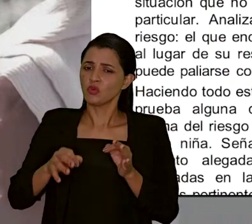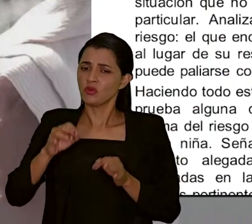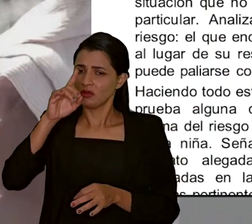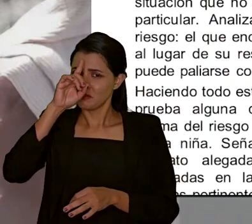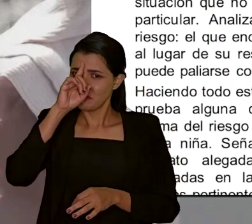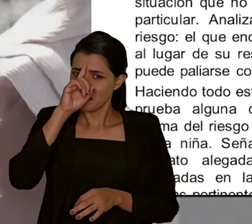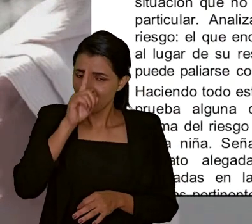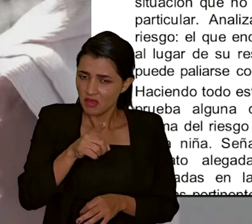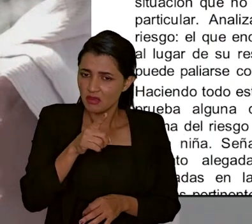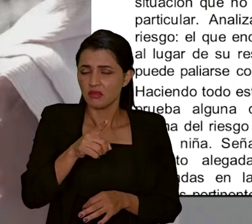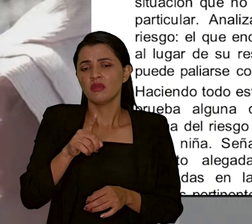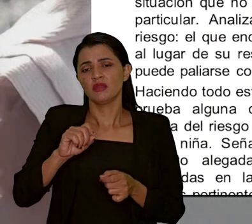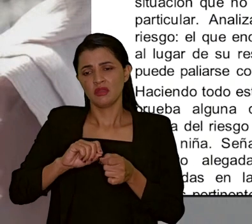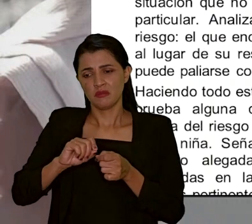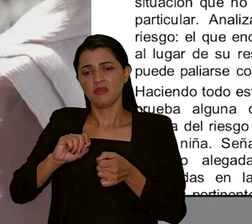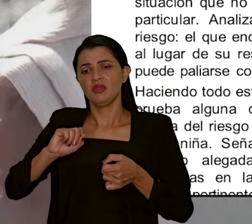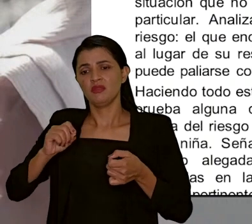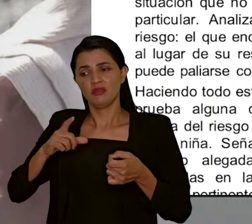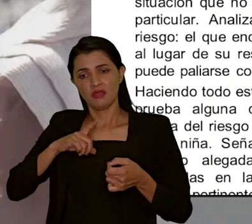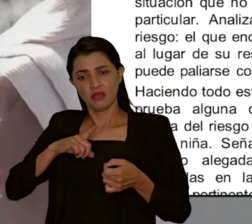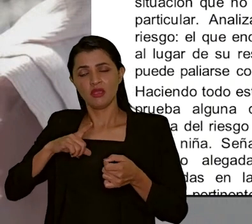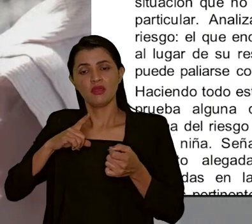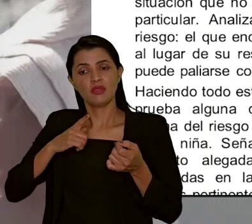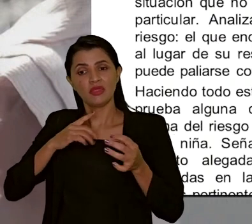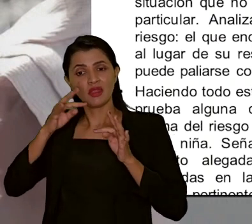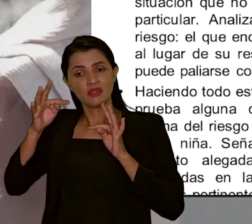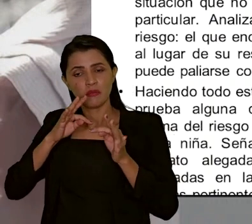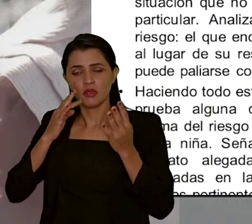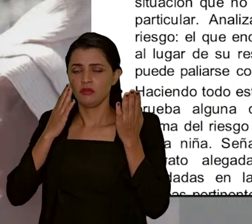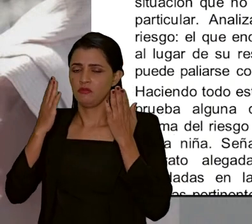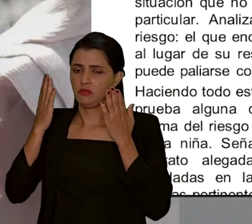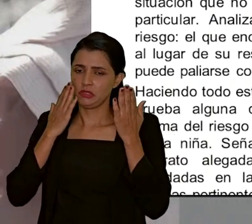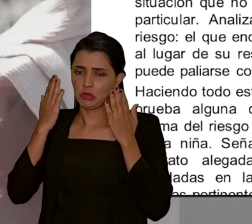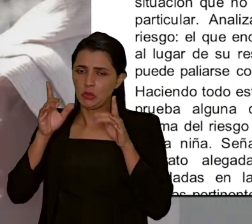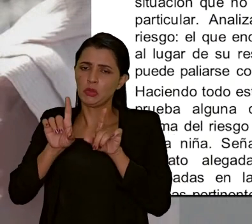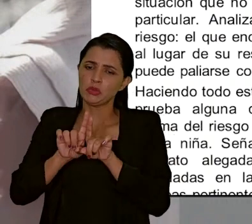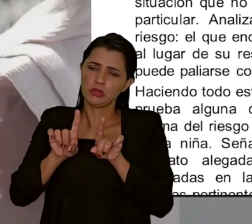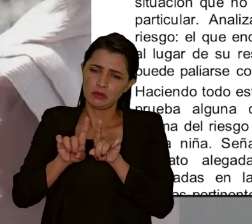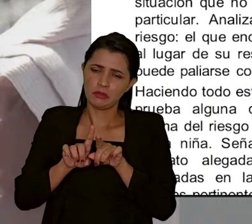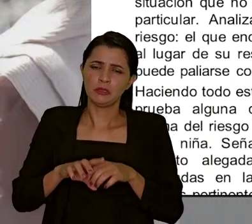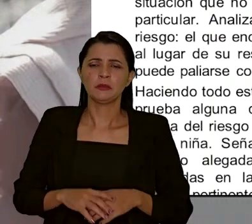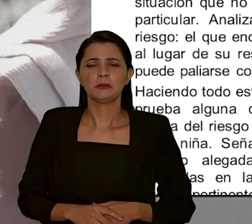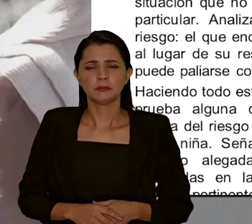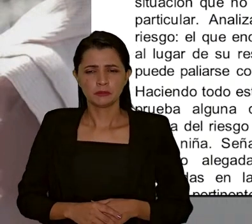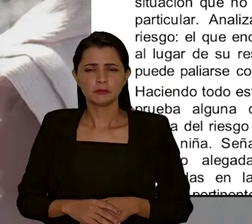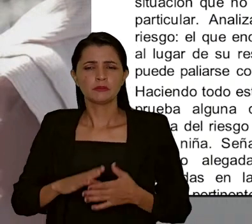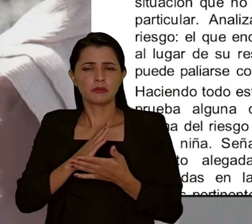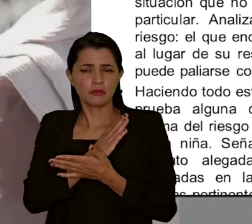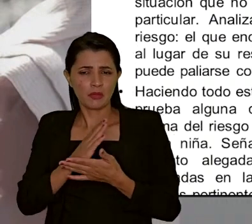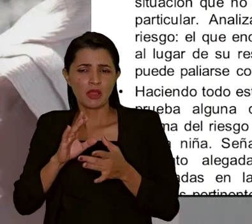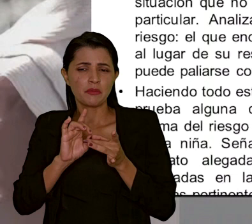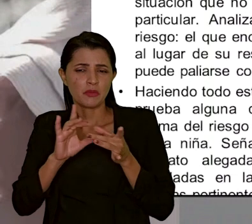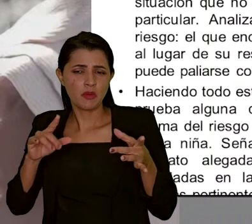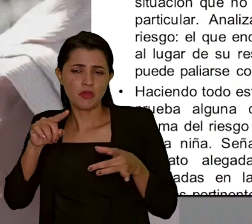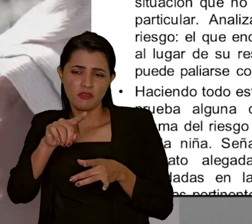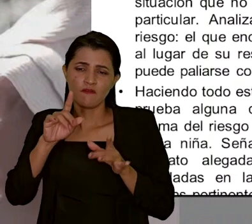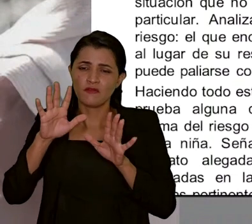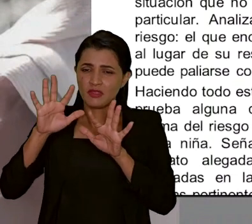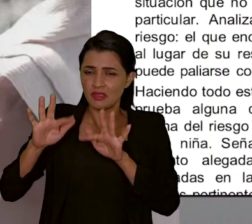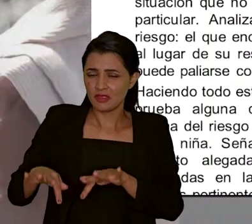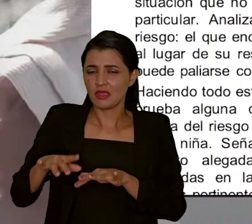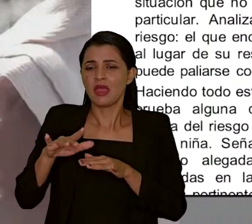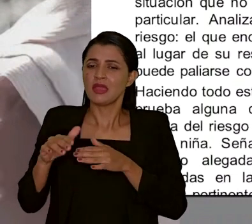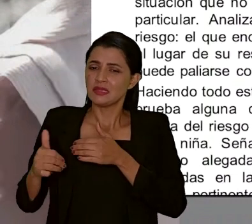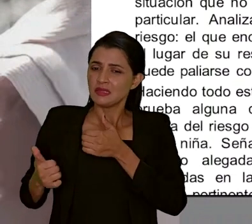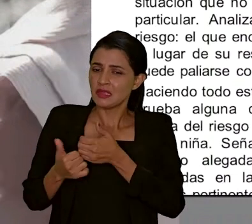psicológico. Haciendo todo este análisis, el juez concluye que no hay prueba alguna que permita determinar la existencia misma del riesgo que